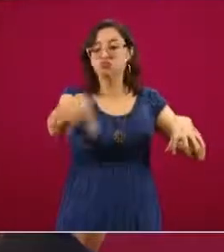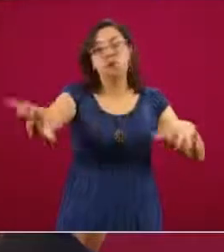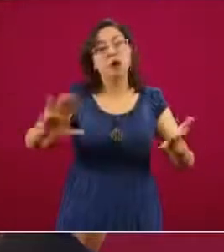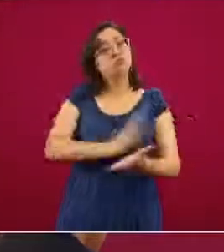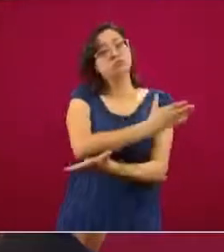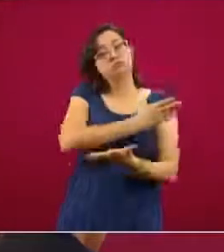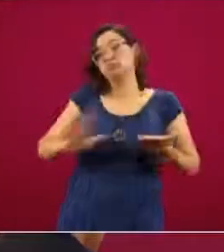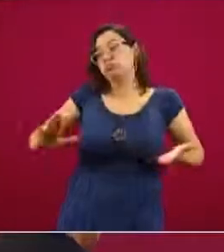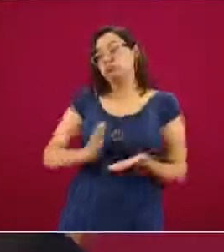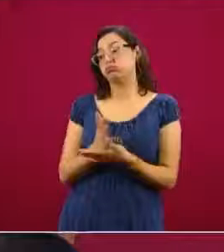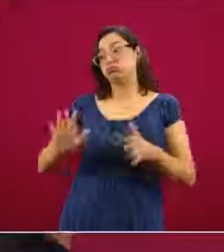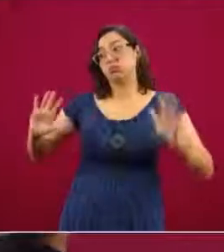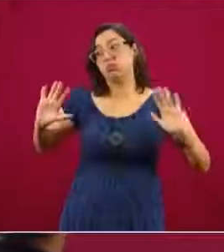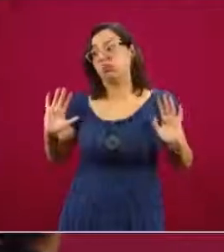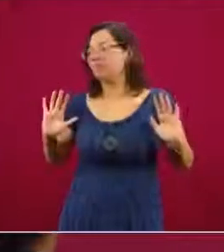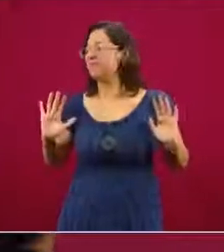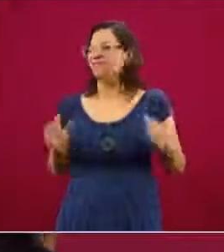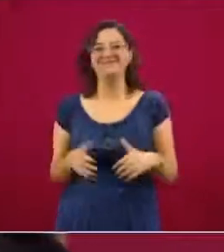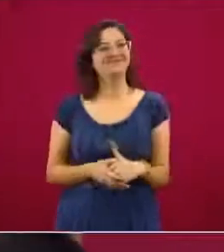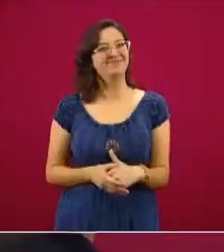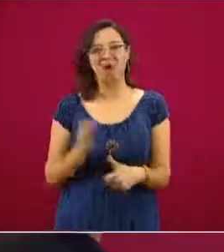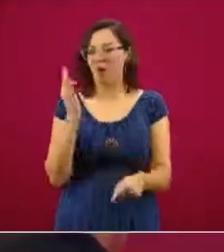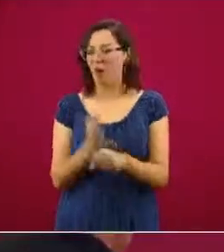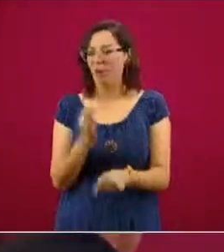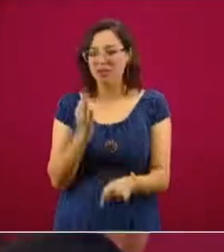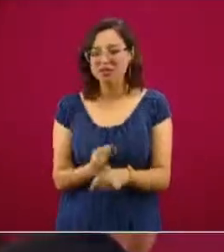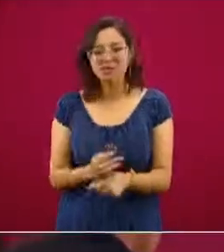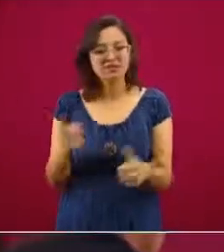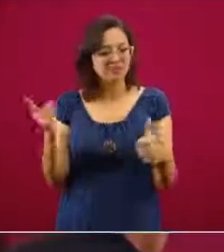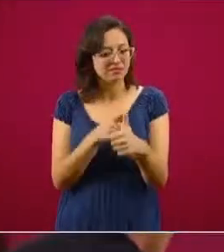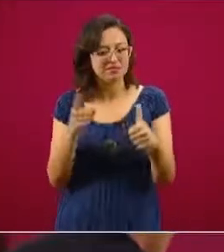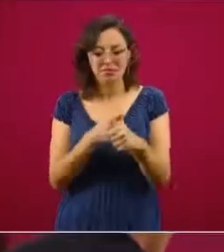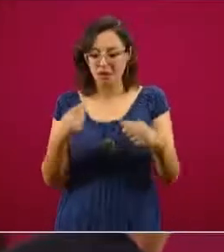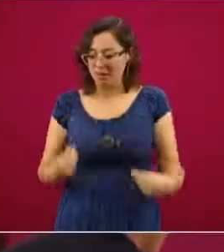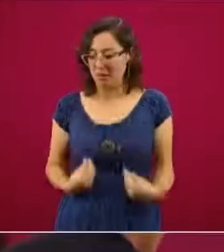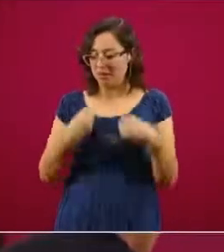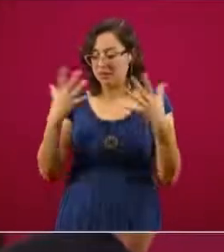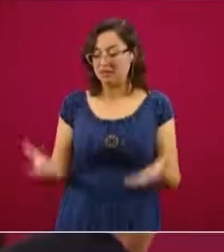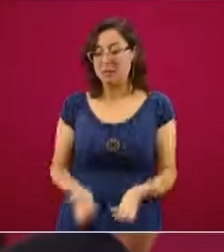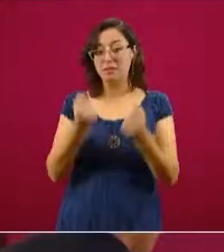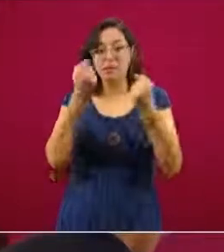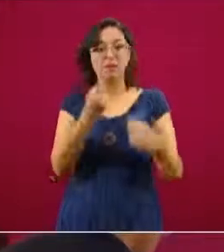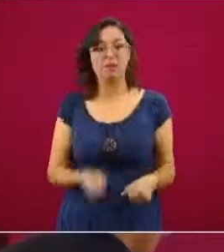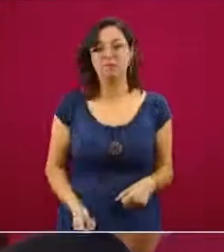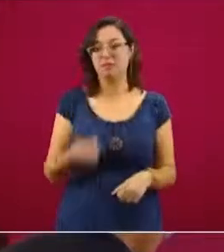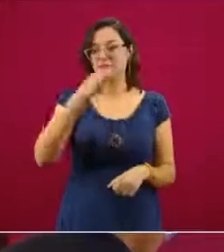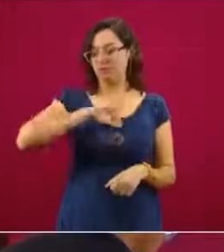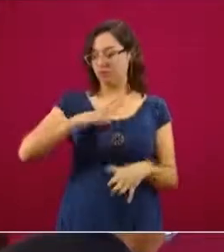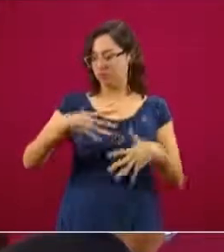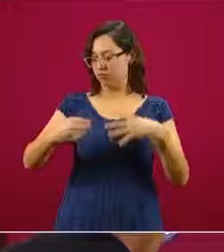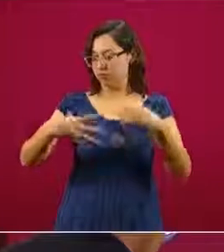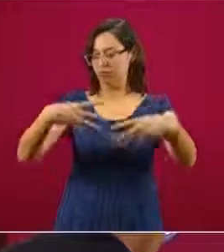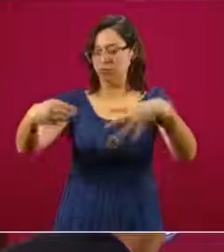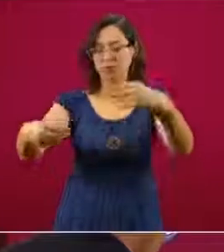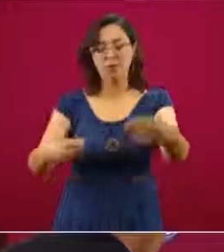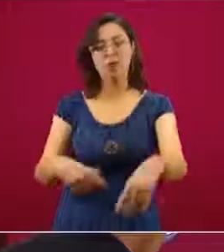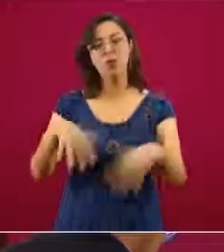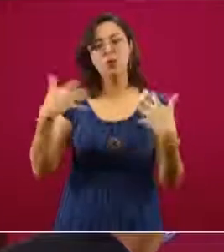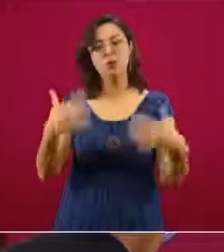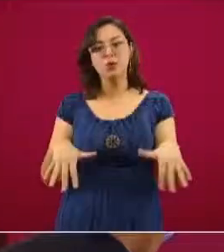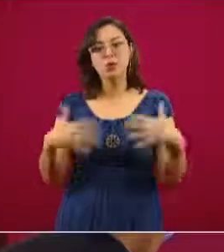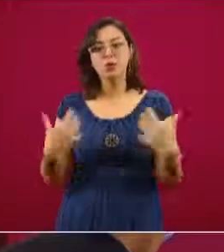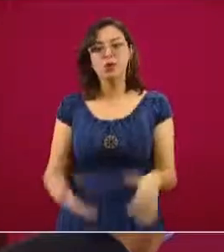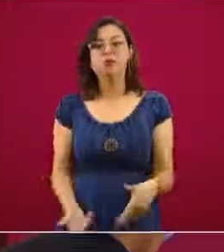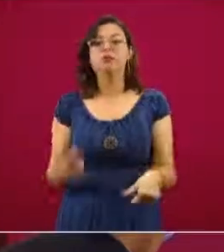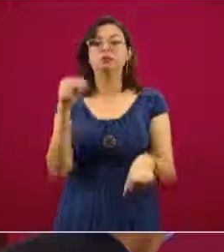vidas en una epidemia como la que nunca había conocido nuestro país. ¿Cuál es la buena noticia? El personal de